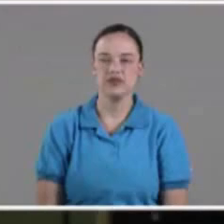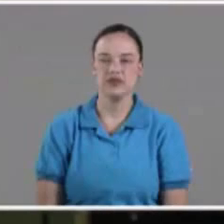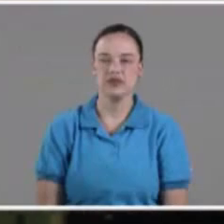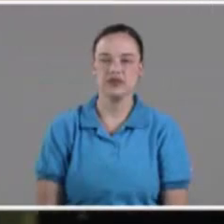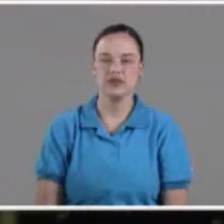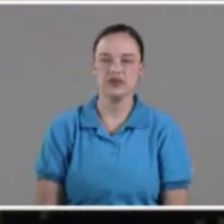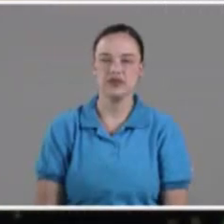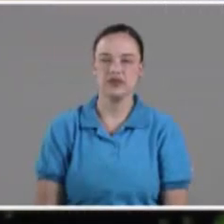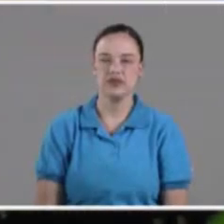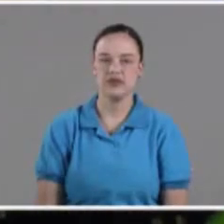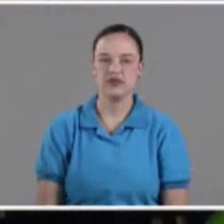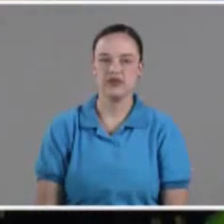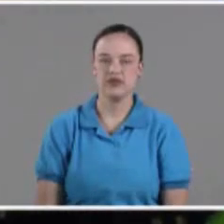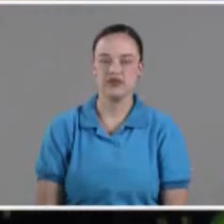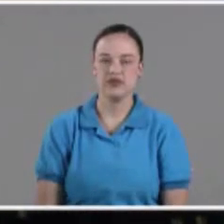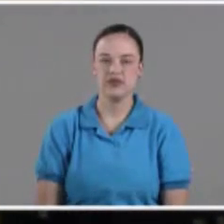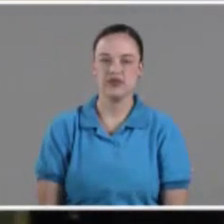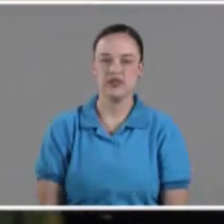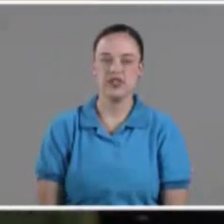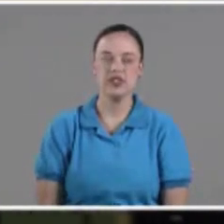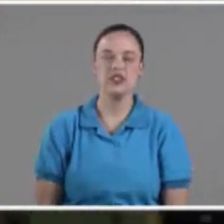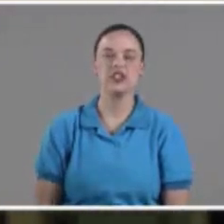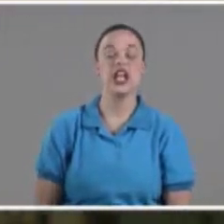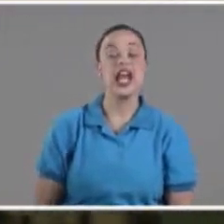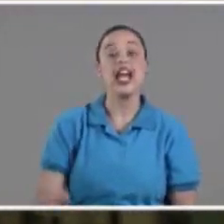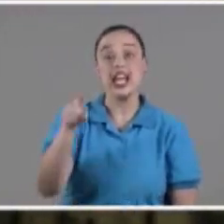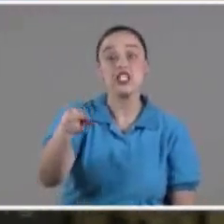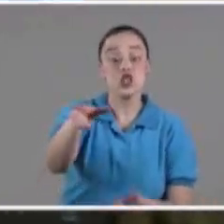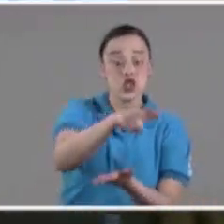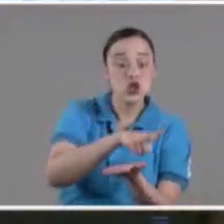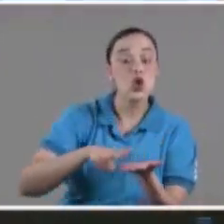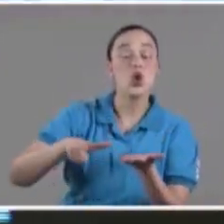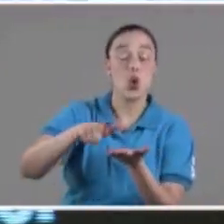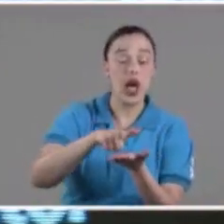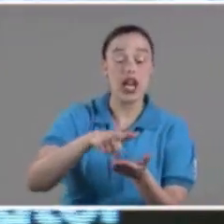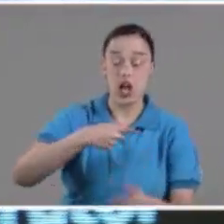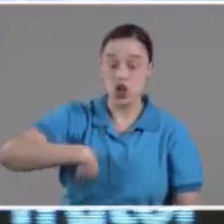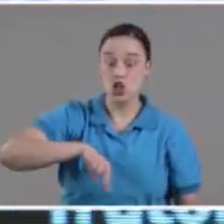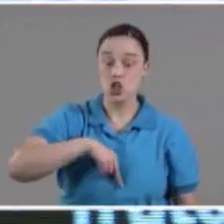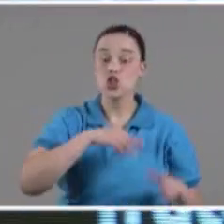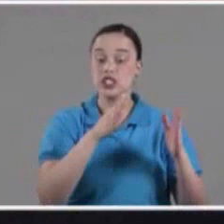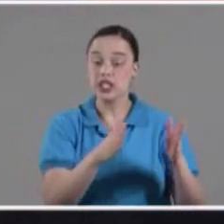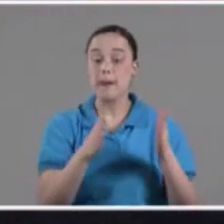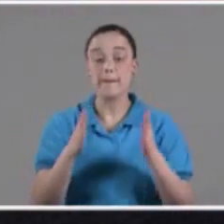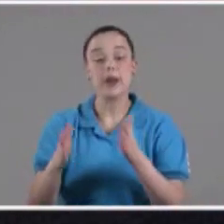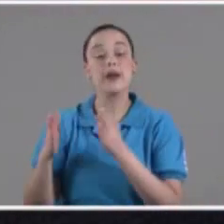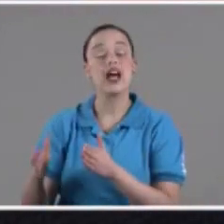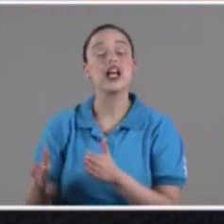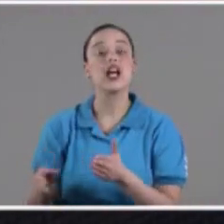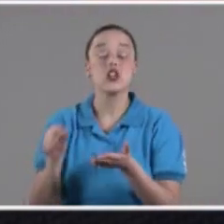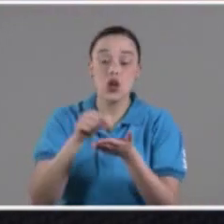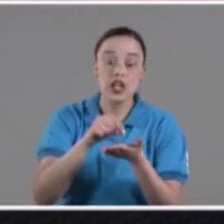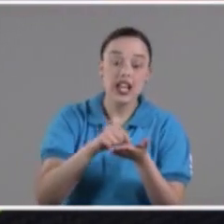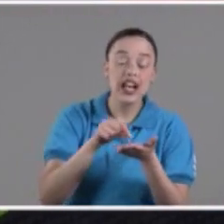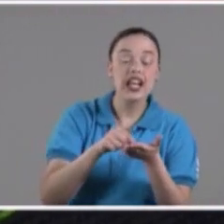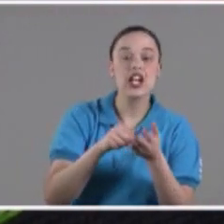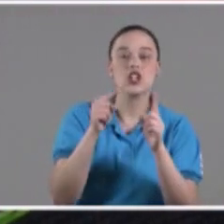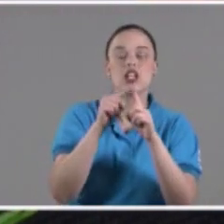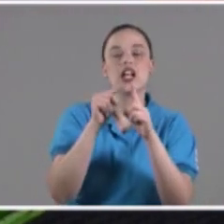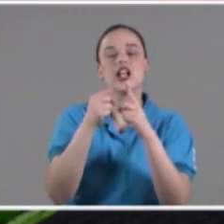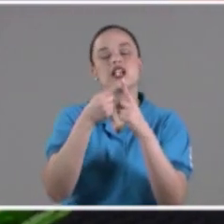en las eras Y ahí empieza la preparación nuestra el grano de trigo grano de cebada